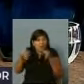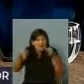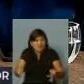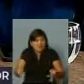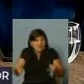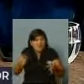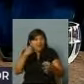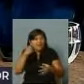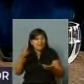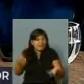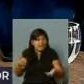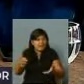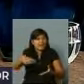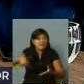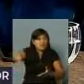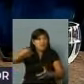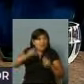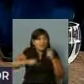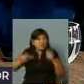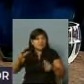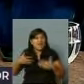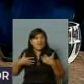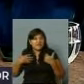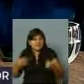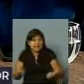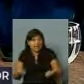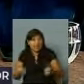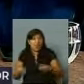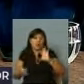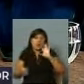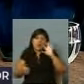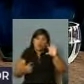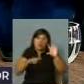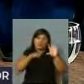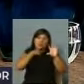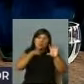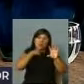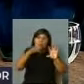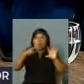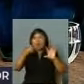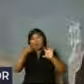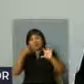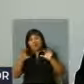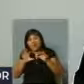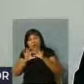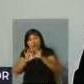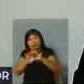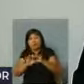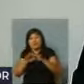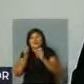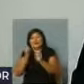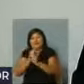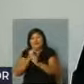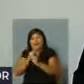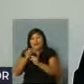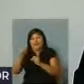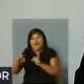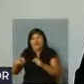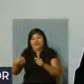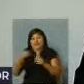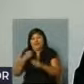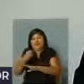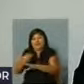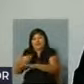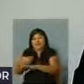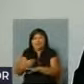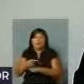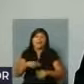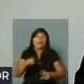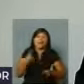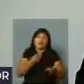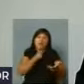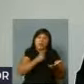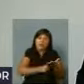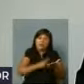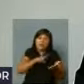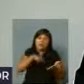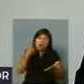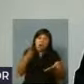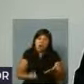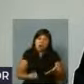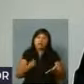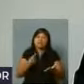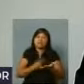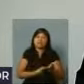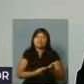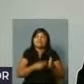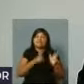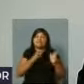con el personal de salud también de la provincia y municipio. Planteamos un toque de queda sanitario